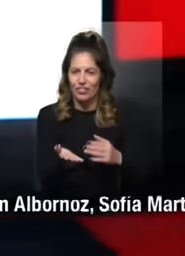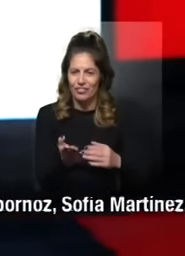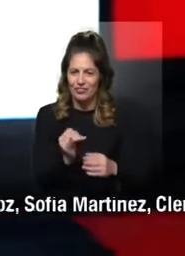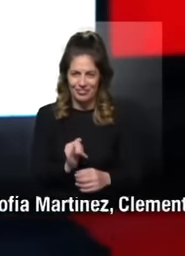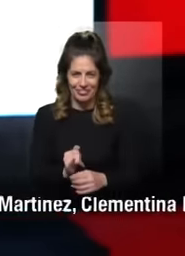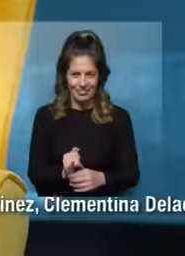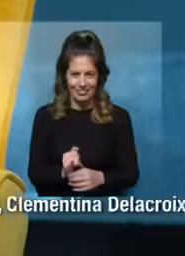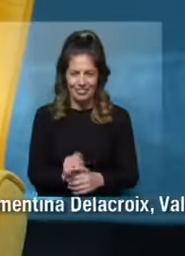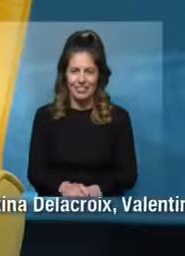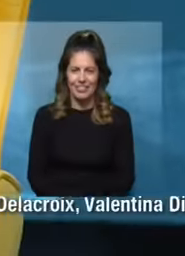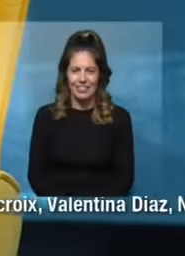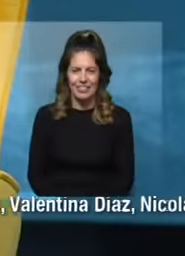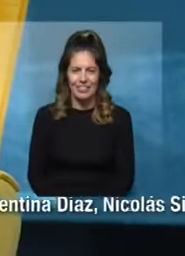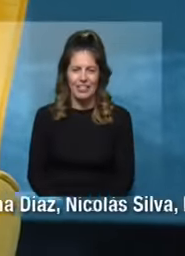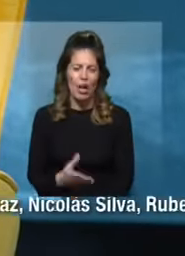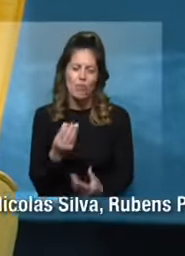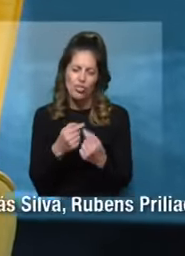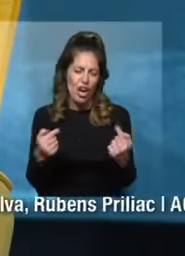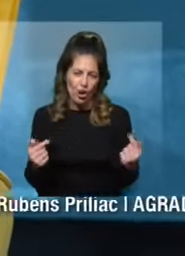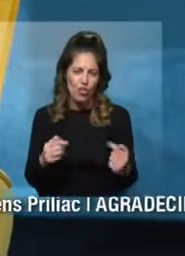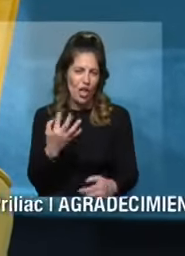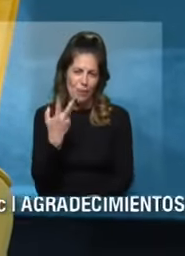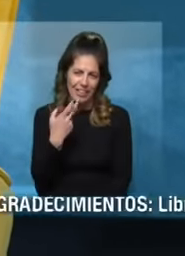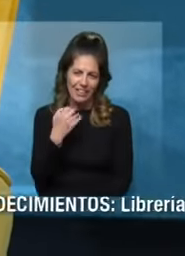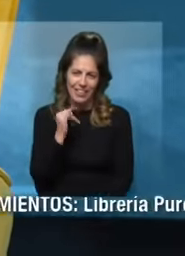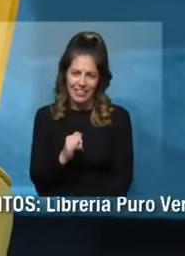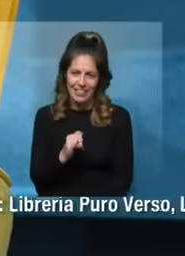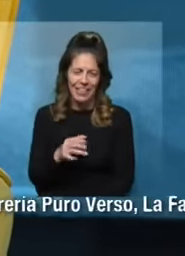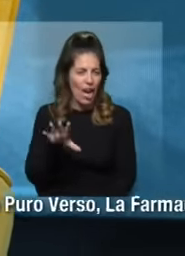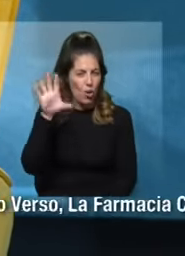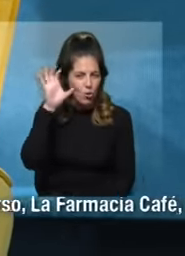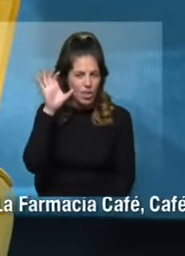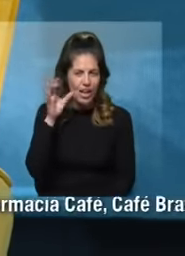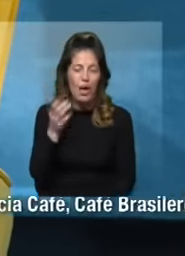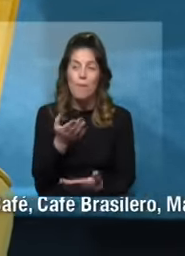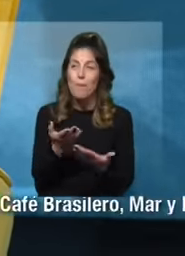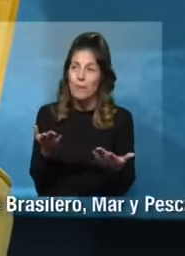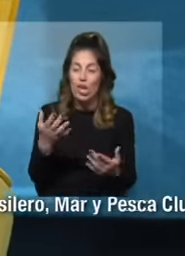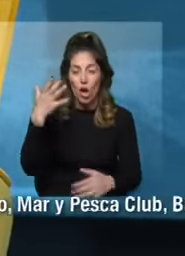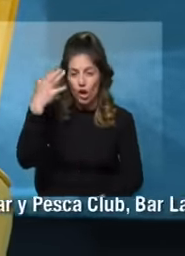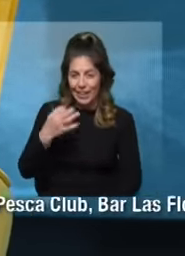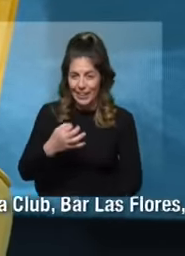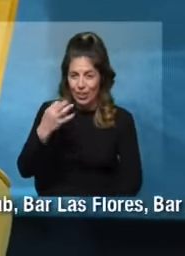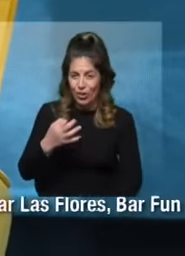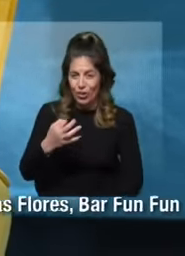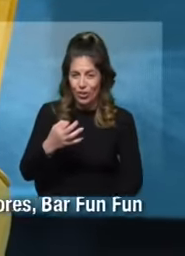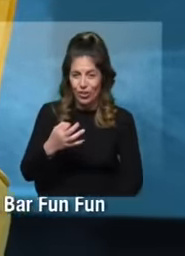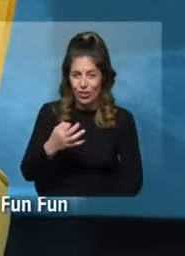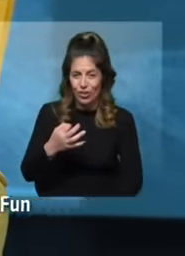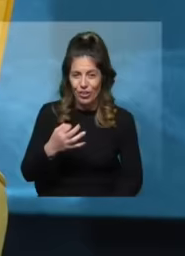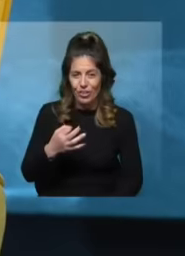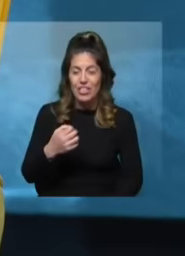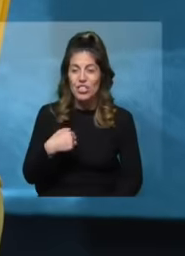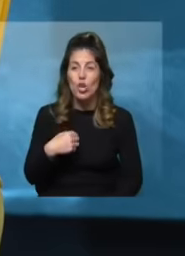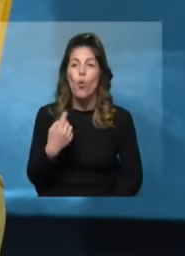acá sí, hay muchas cosas que me encantaría escuchar, pero creo que en realidad, si fuera